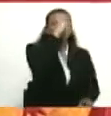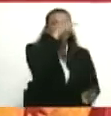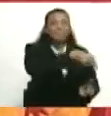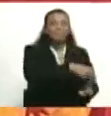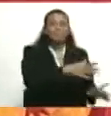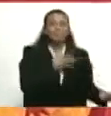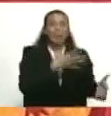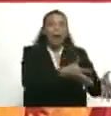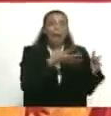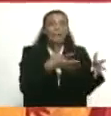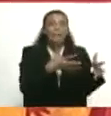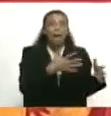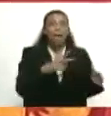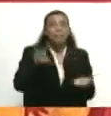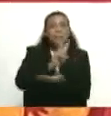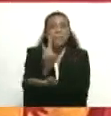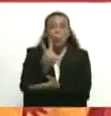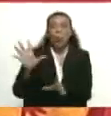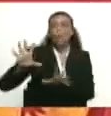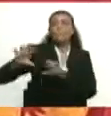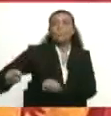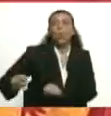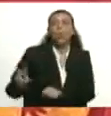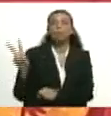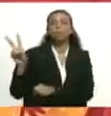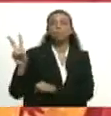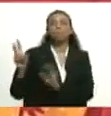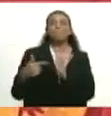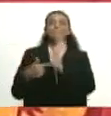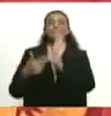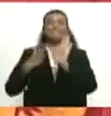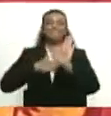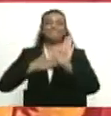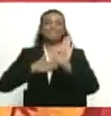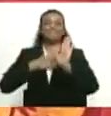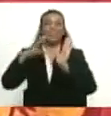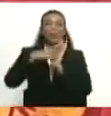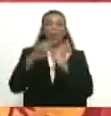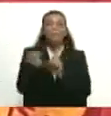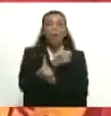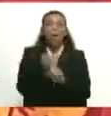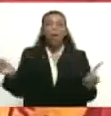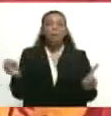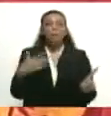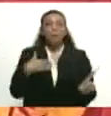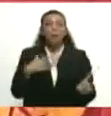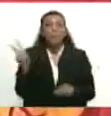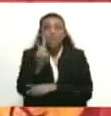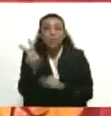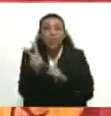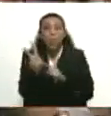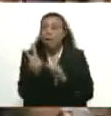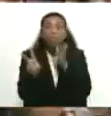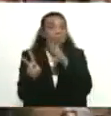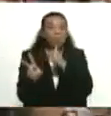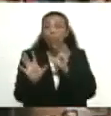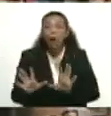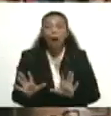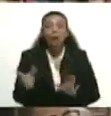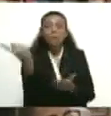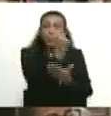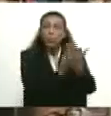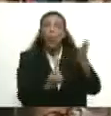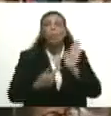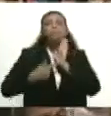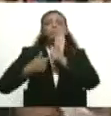objetivo de poner a Venezuela, el nombre de Venezuela en el mundo, como un Estado violento. La violencia en Venezuela está dibujada